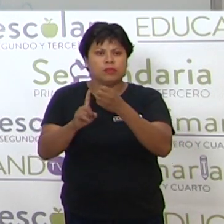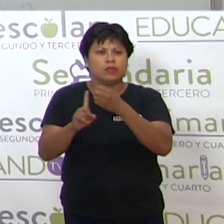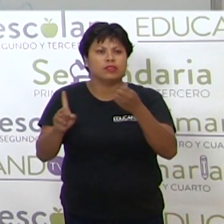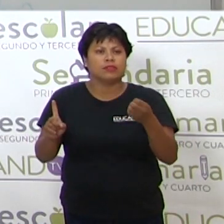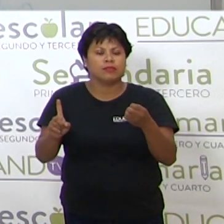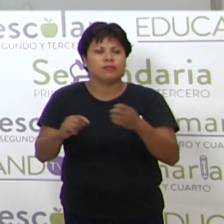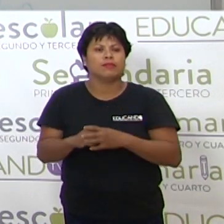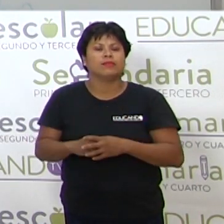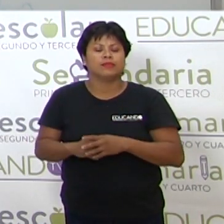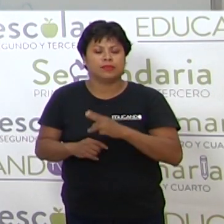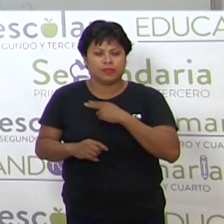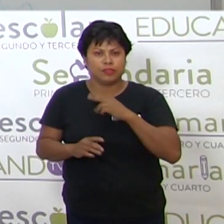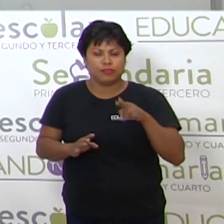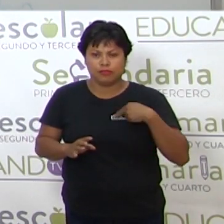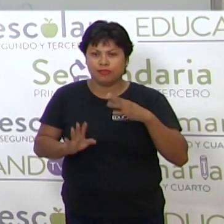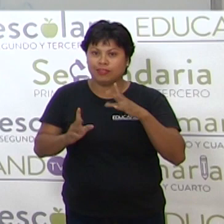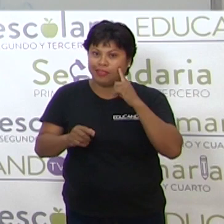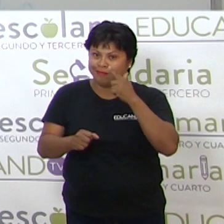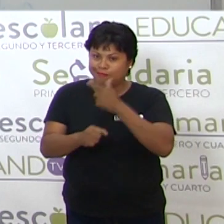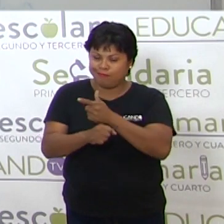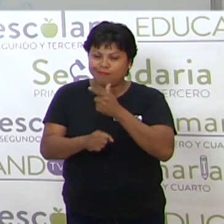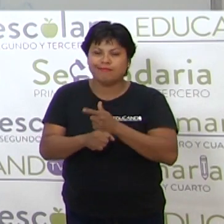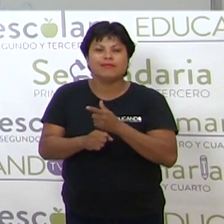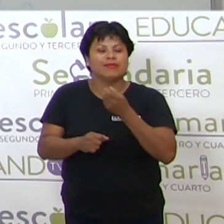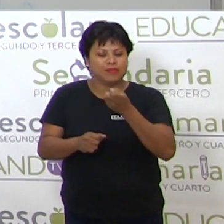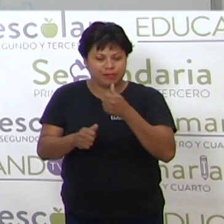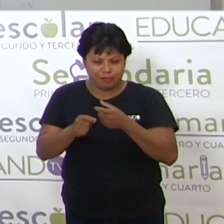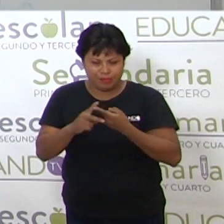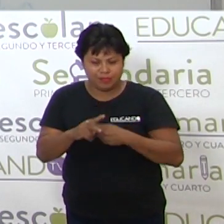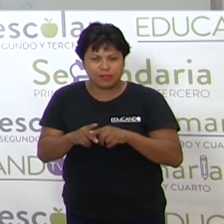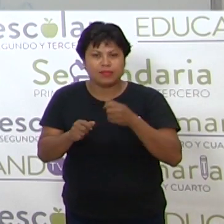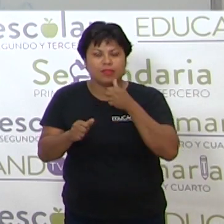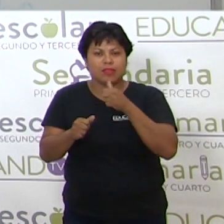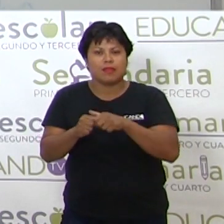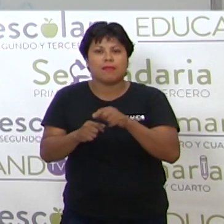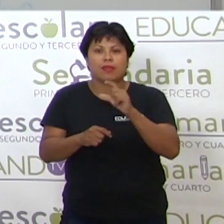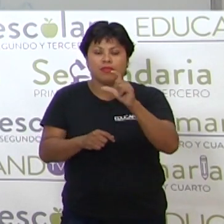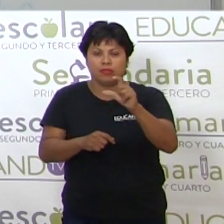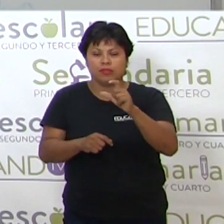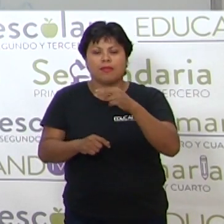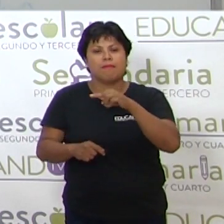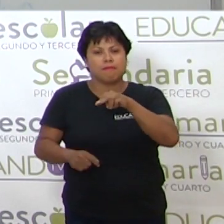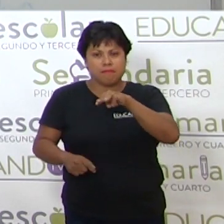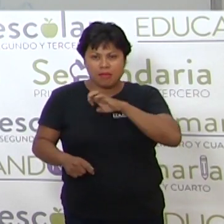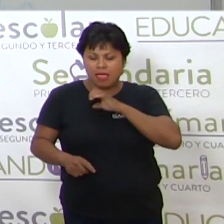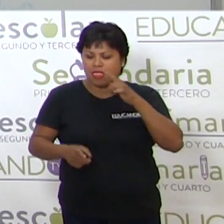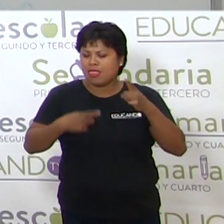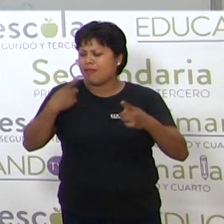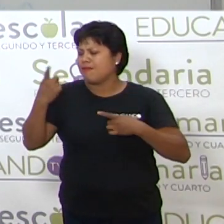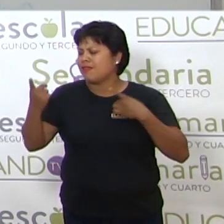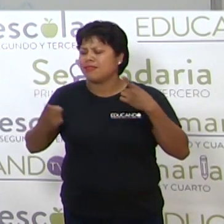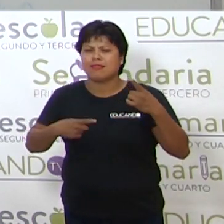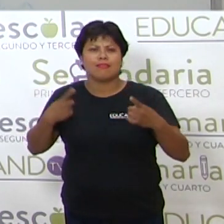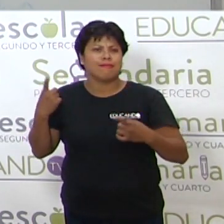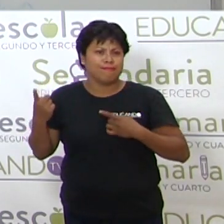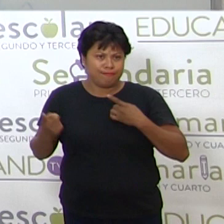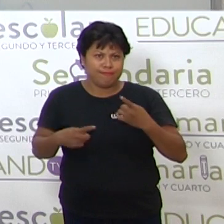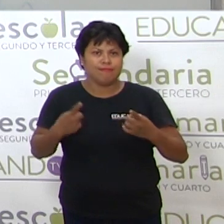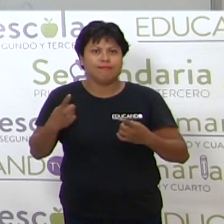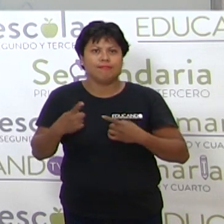que ya identificamos inicia con mayúscula me divertí divertir